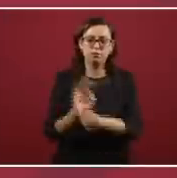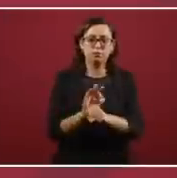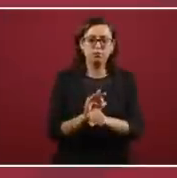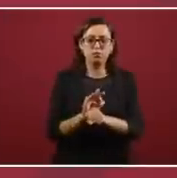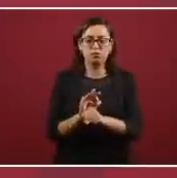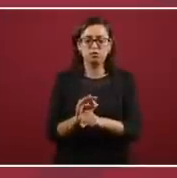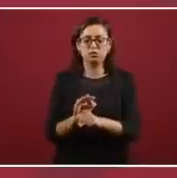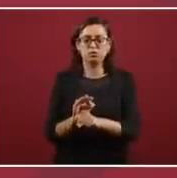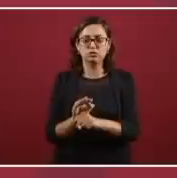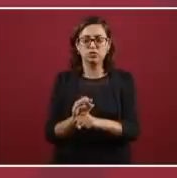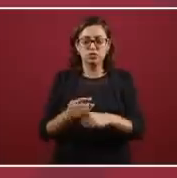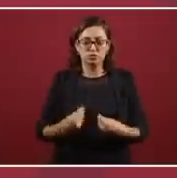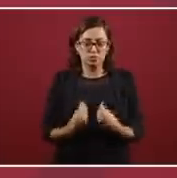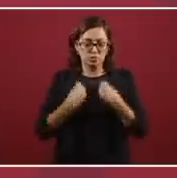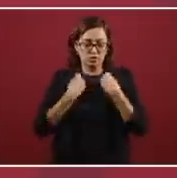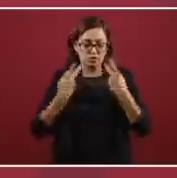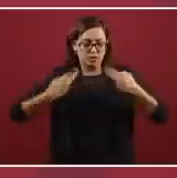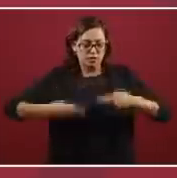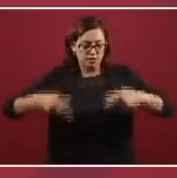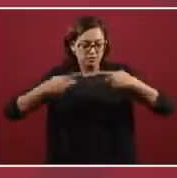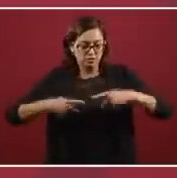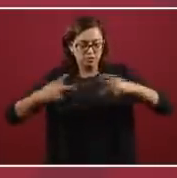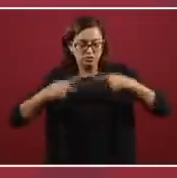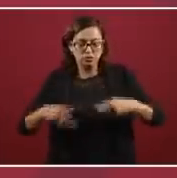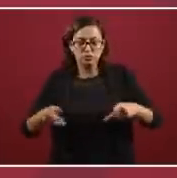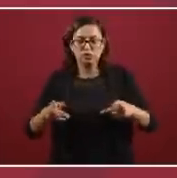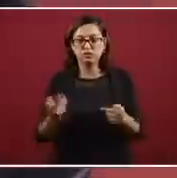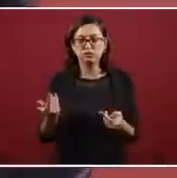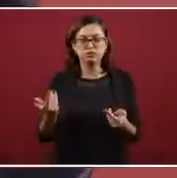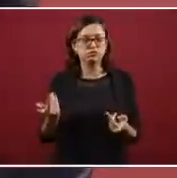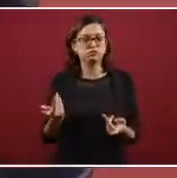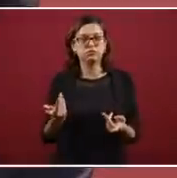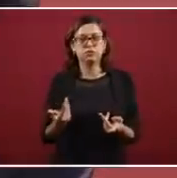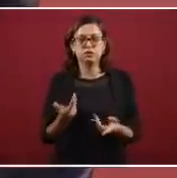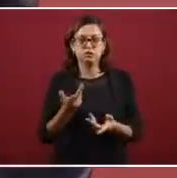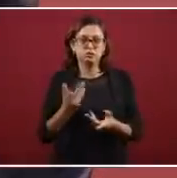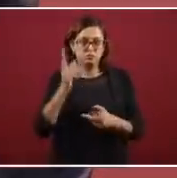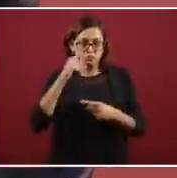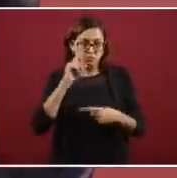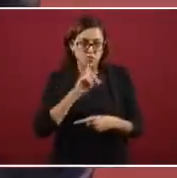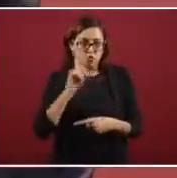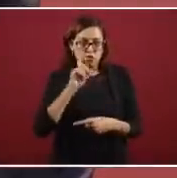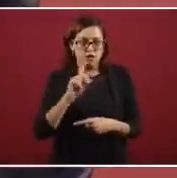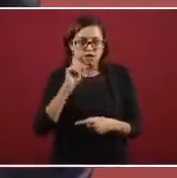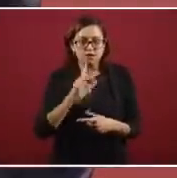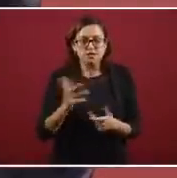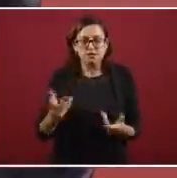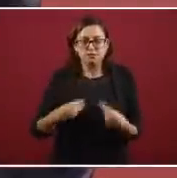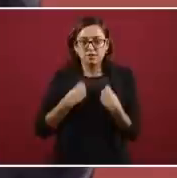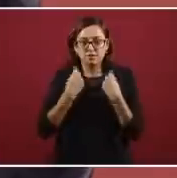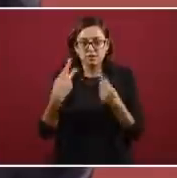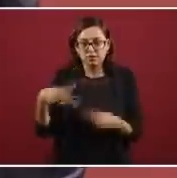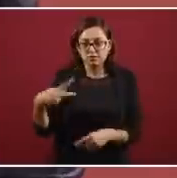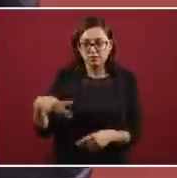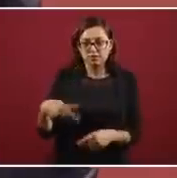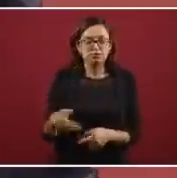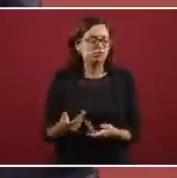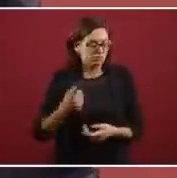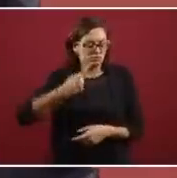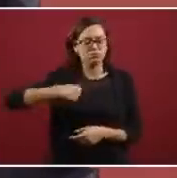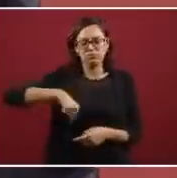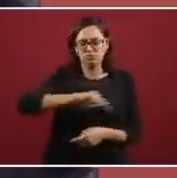de la vida de las personas, en este caso de las mujeres, esto lo